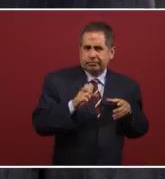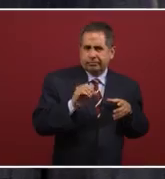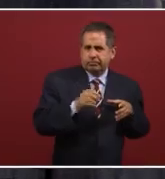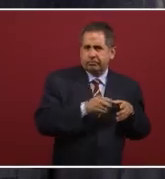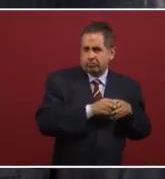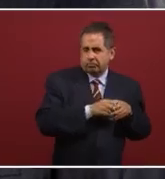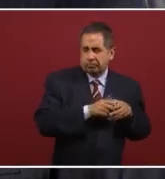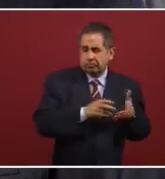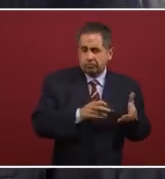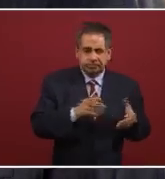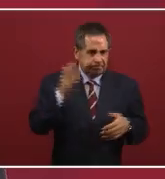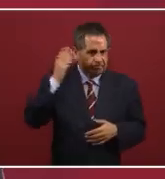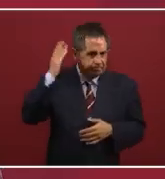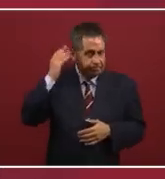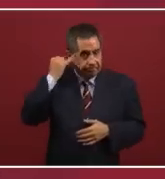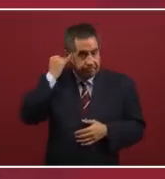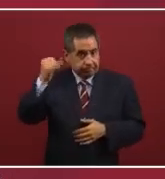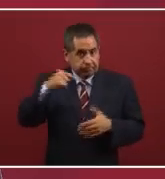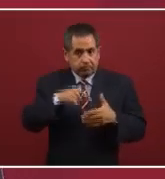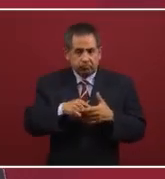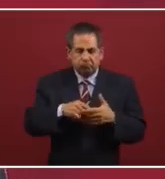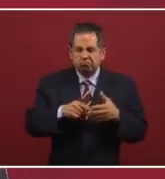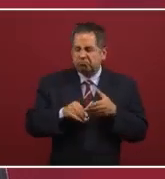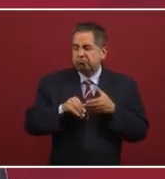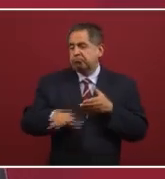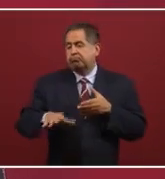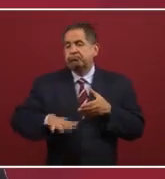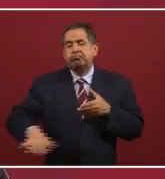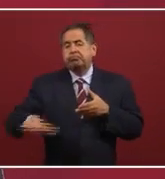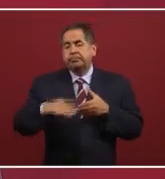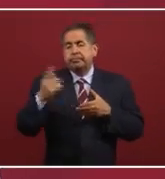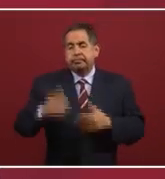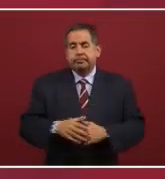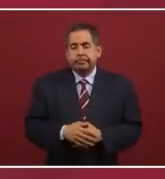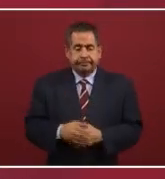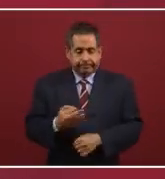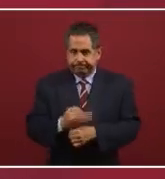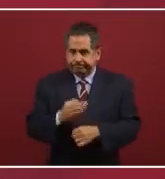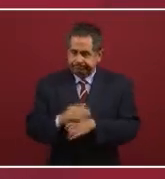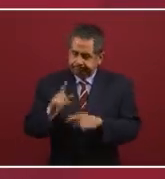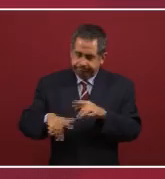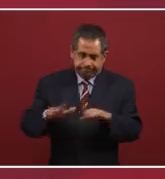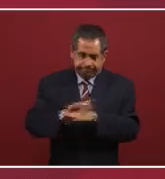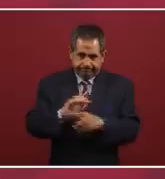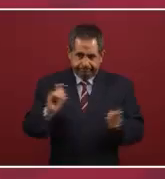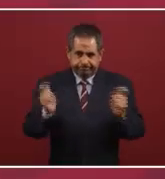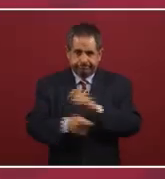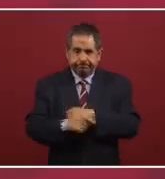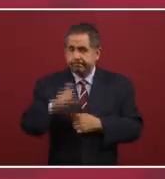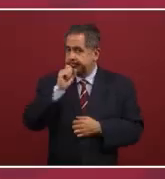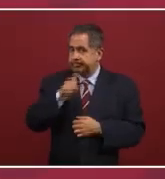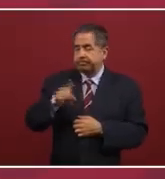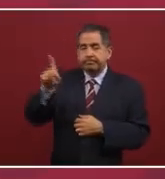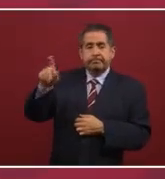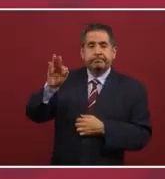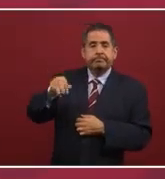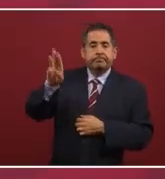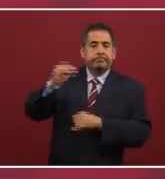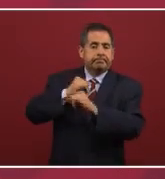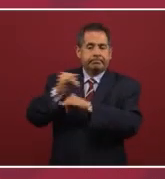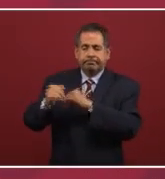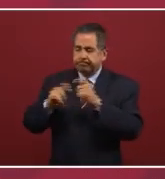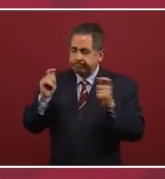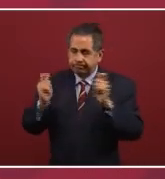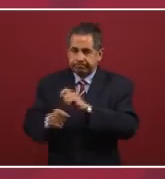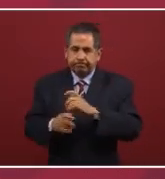que se impuso. Ya eso ya cambió. Yo creo que ellos ya tampoco se atreven a estar